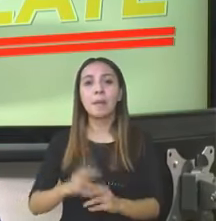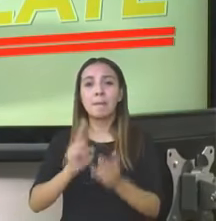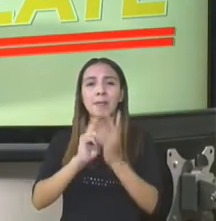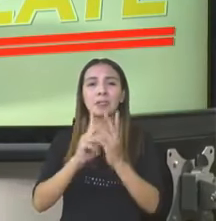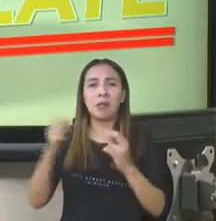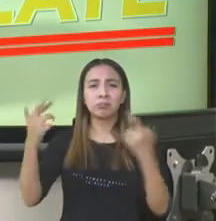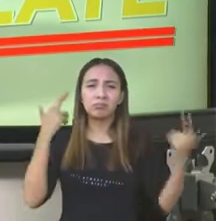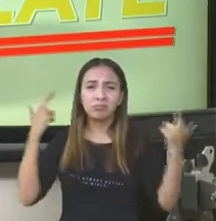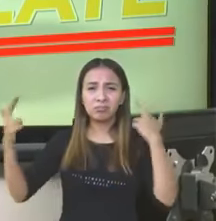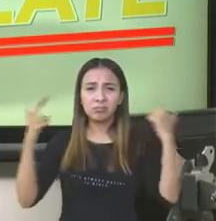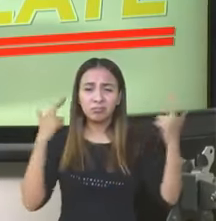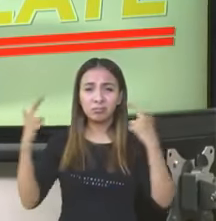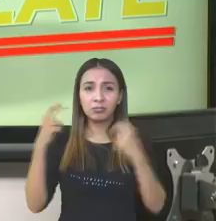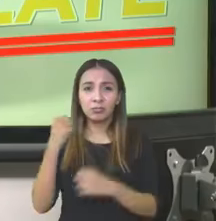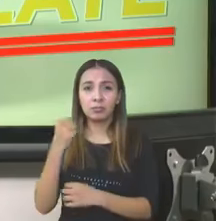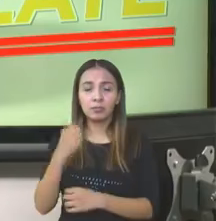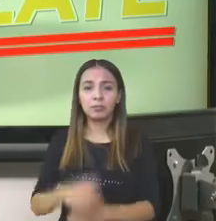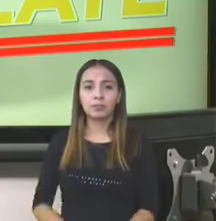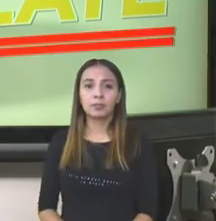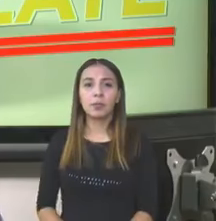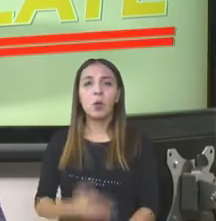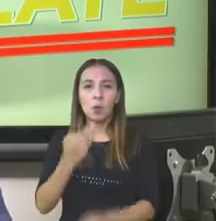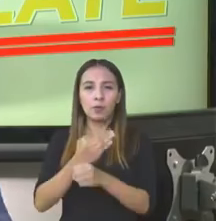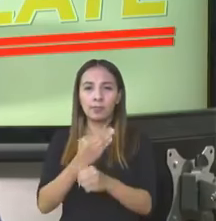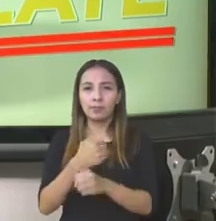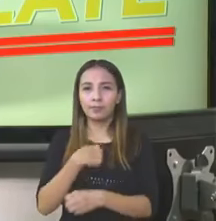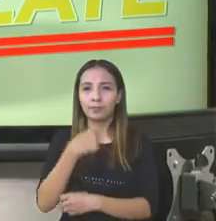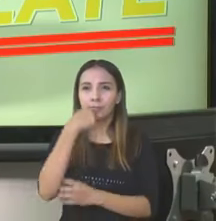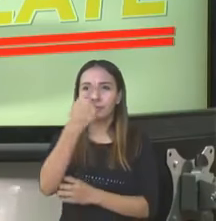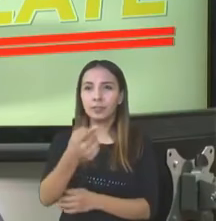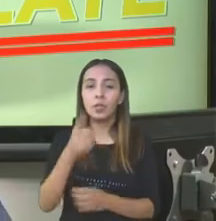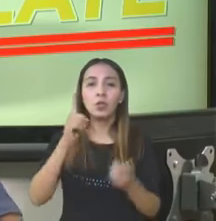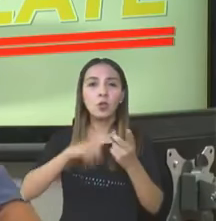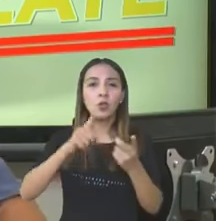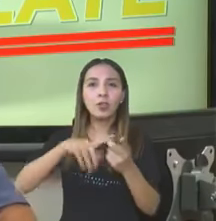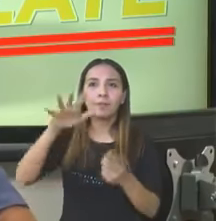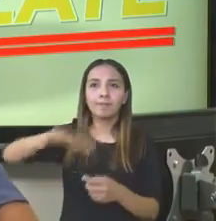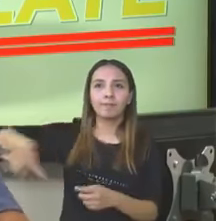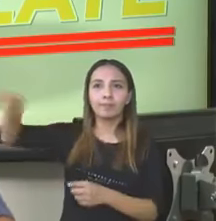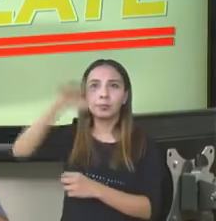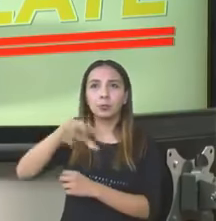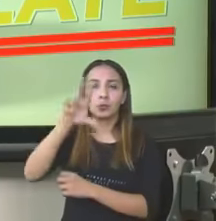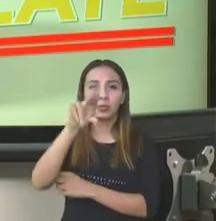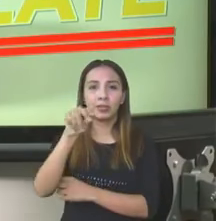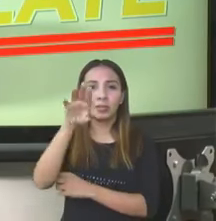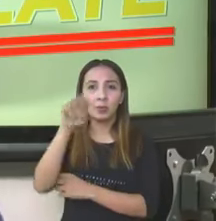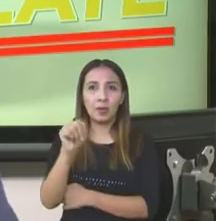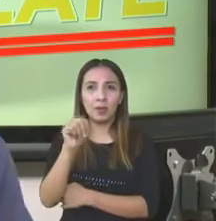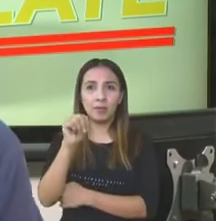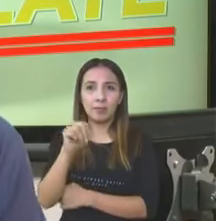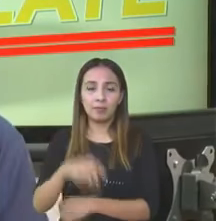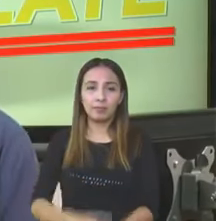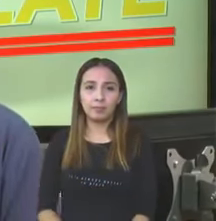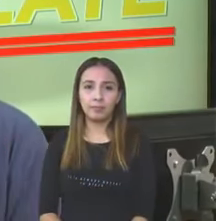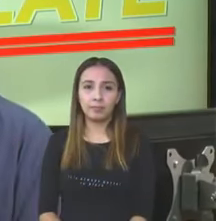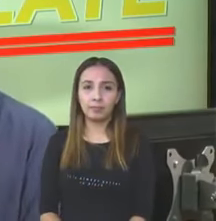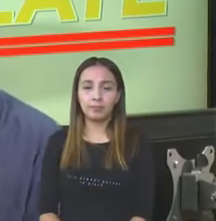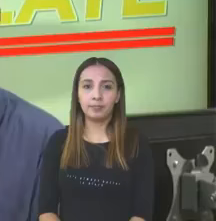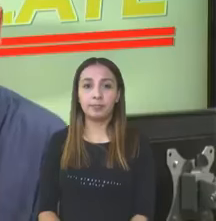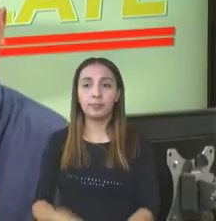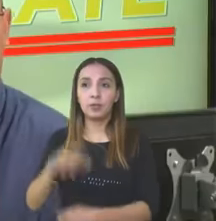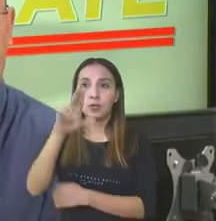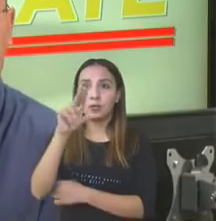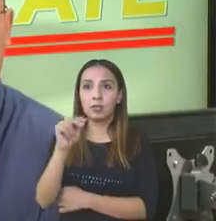ruidosos, ahorita les voy a decir, en la colonia 89, no sé si le hago para acá, en la